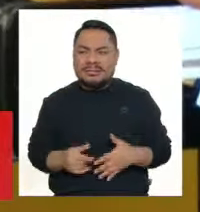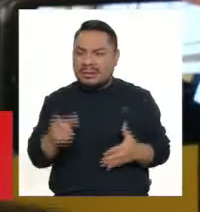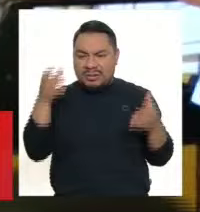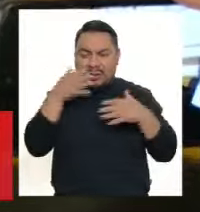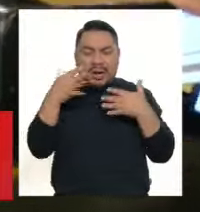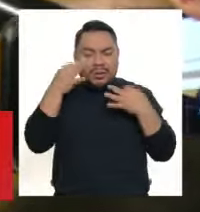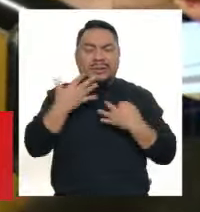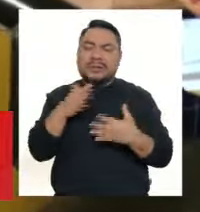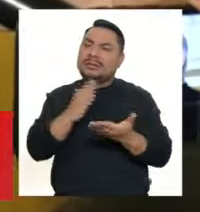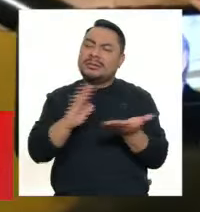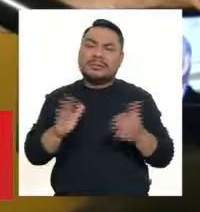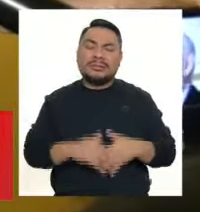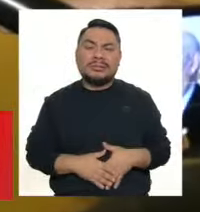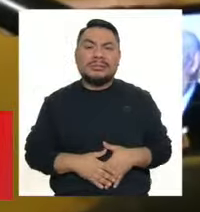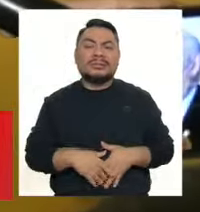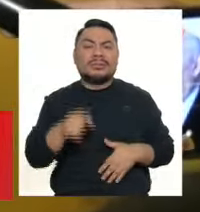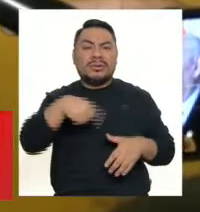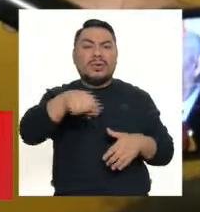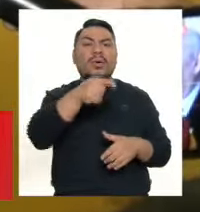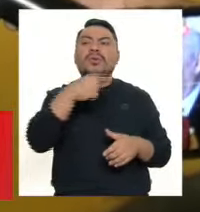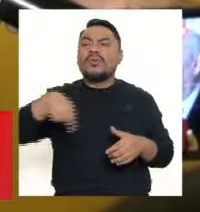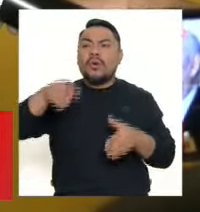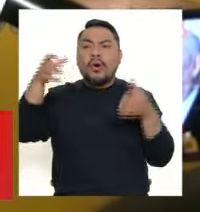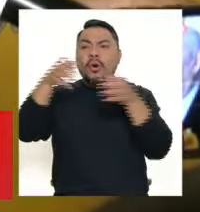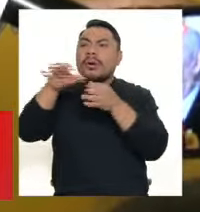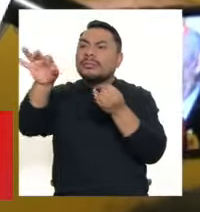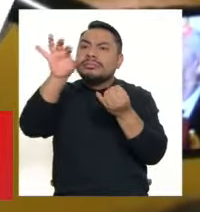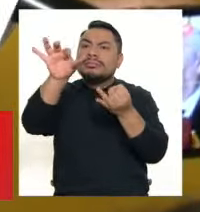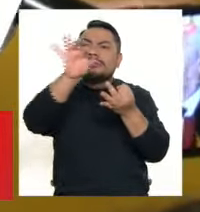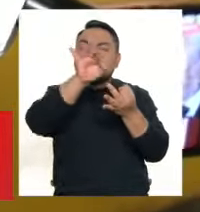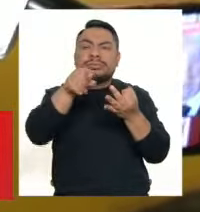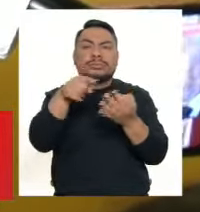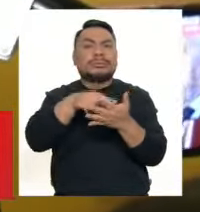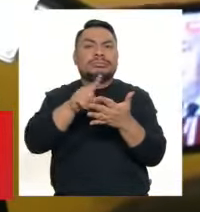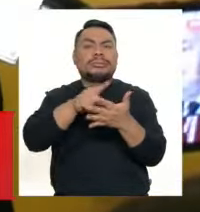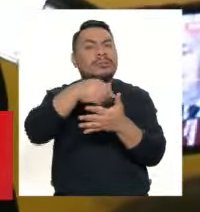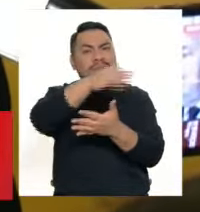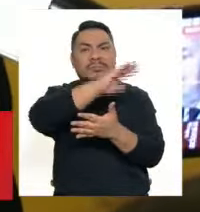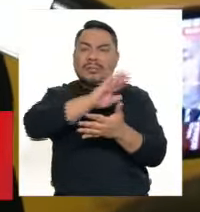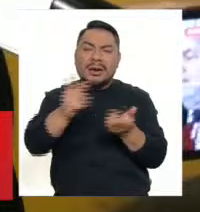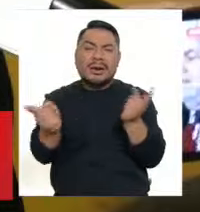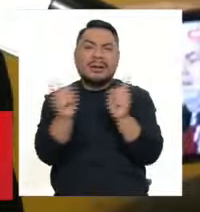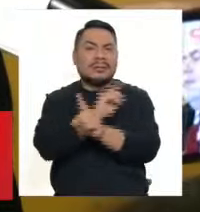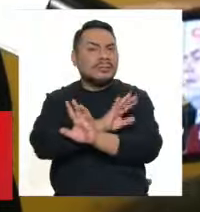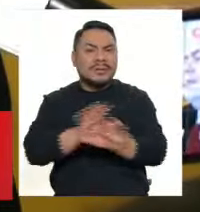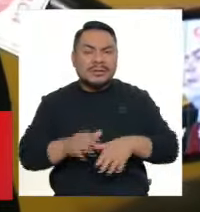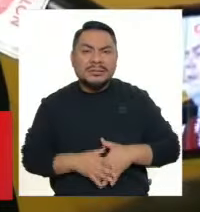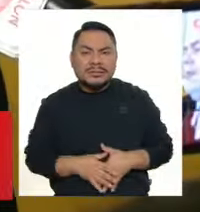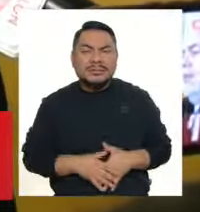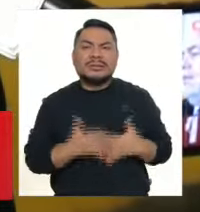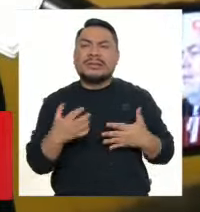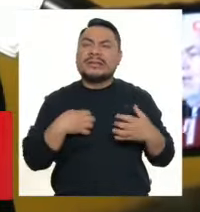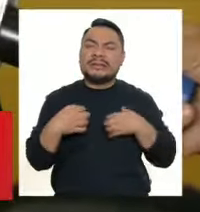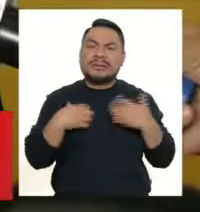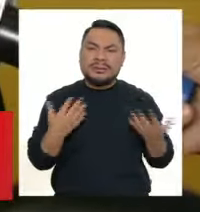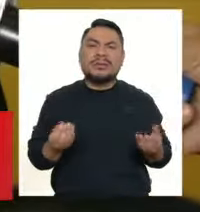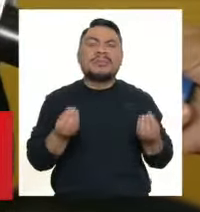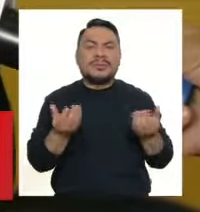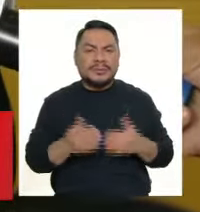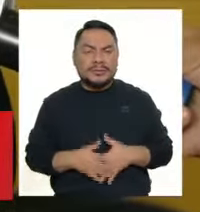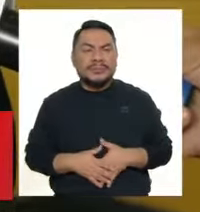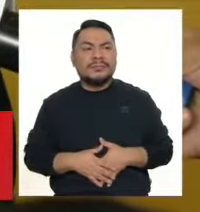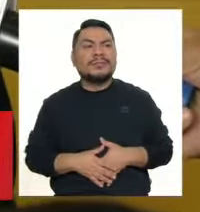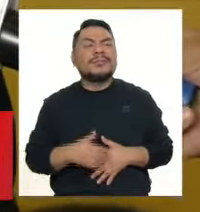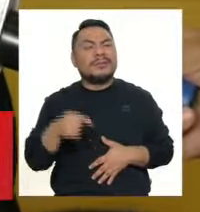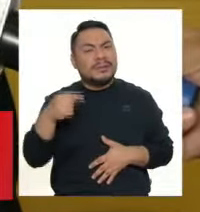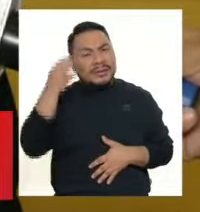haber sido nombrados por la Junta Nacional de Justicia y le den el puesto a ellos seguramente, o están esperando ser ratificados y por ese motivo actúan de esa manera. Yo creo que